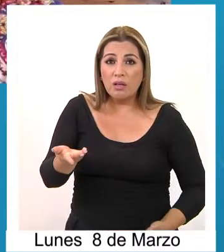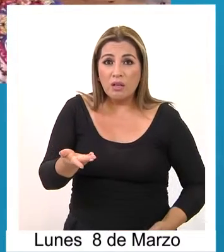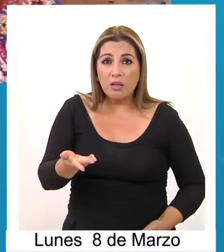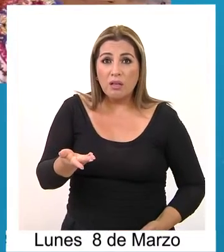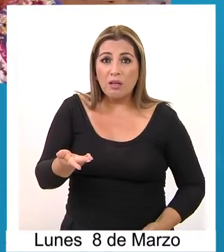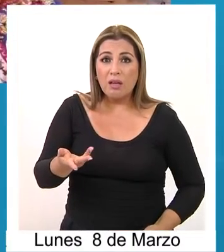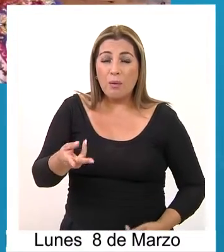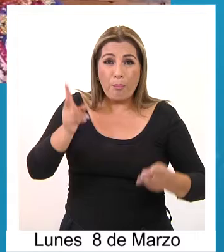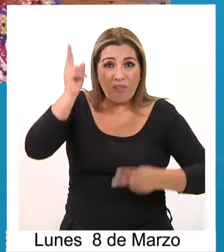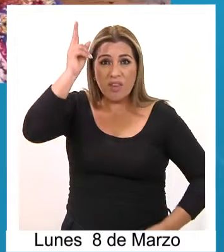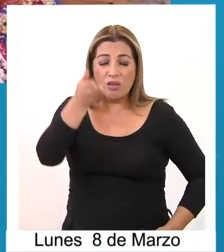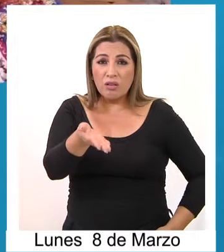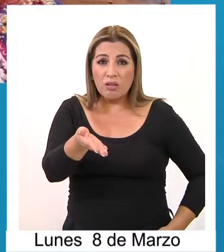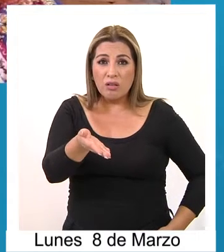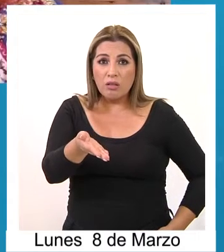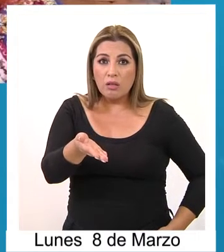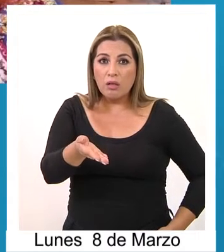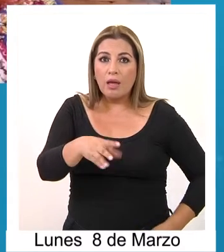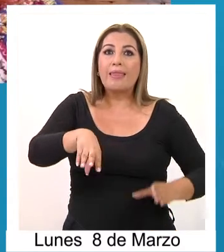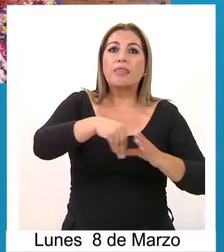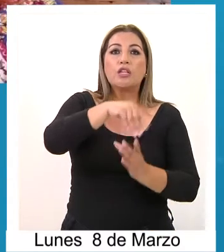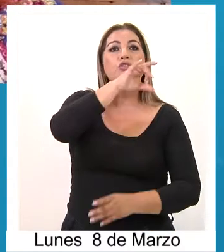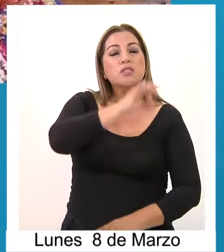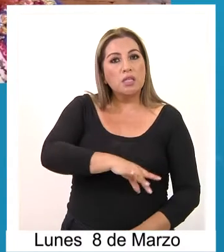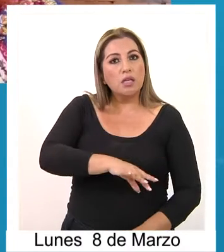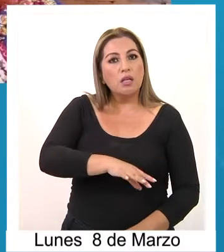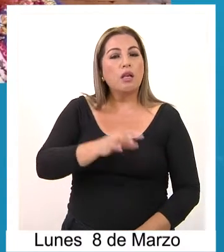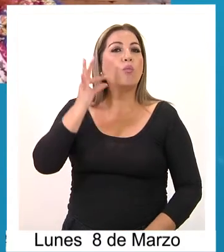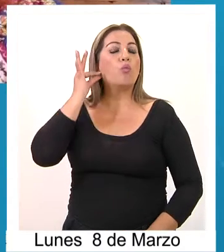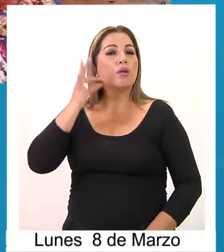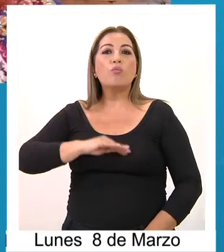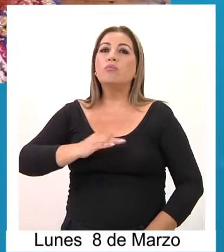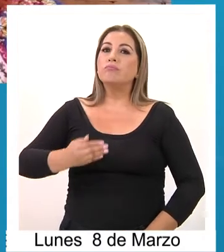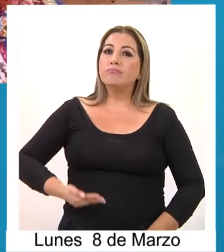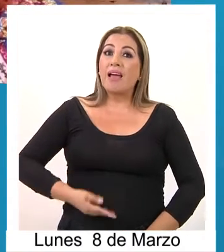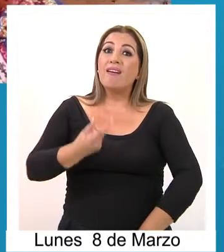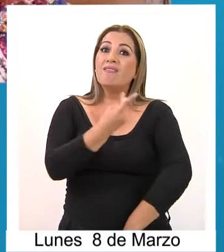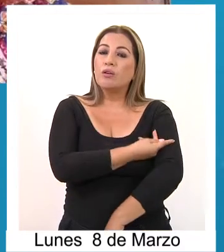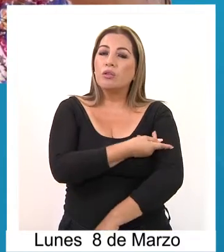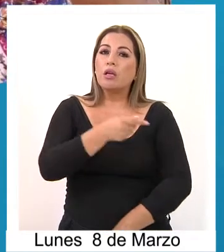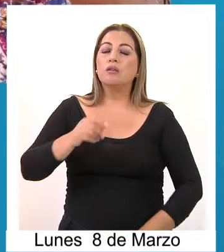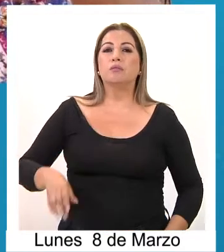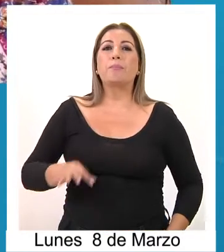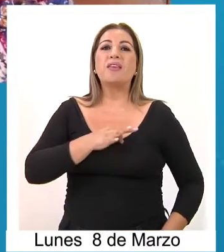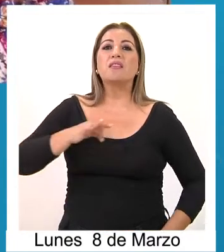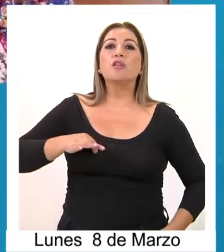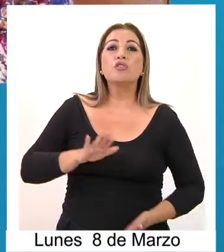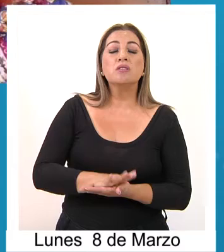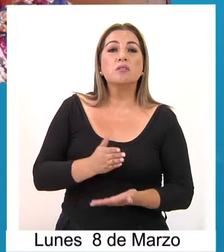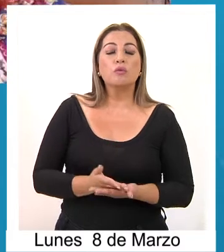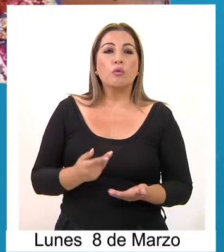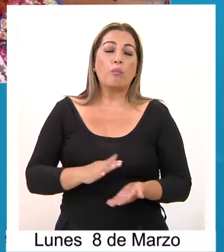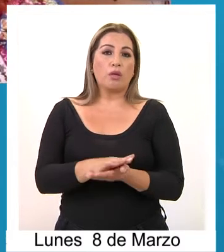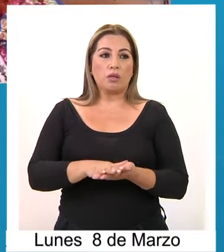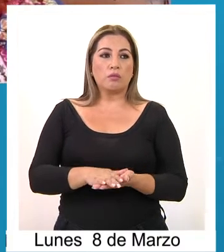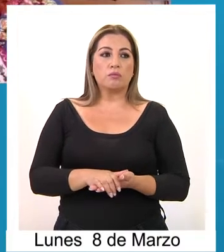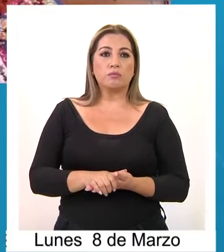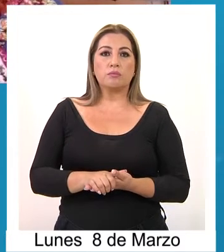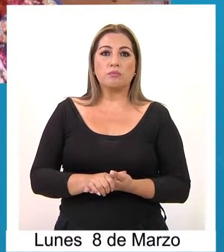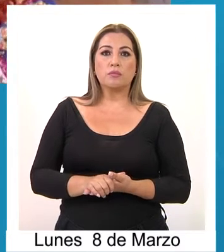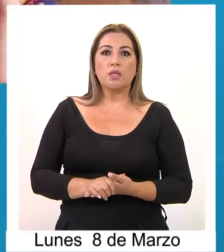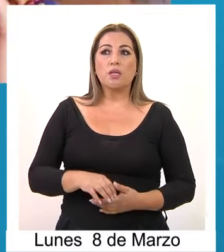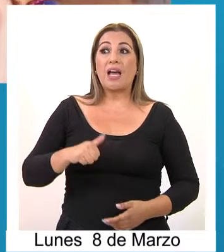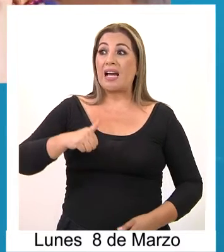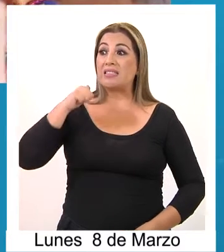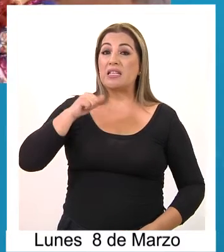sea, está prohibido. en Chile. En Está en Chile Chile. MinSal las dejó fuera. De hecho, cuando uno se va a vacunar, yo me puse mi